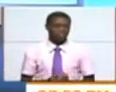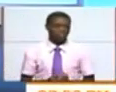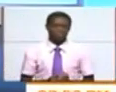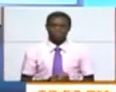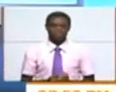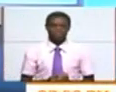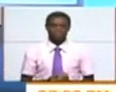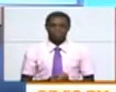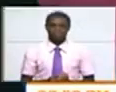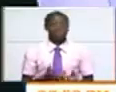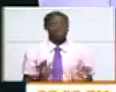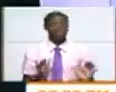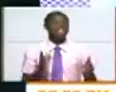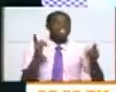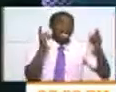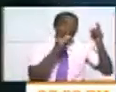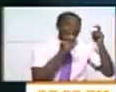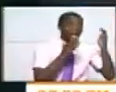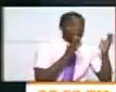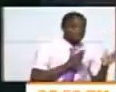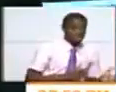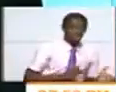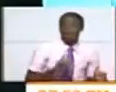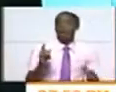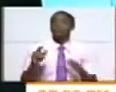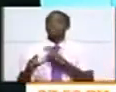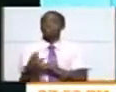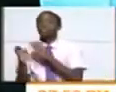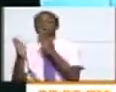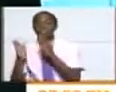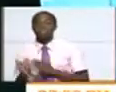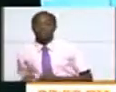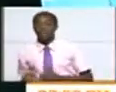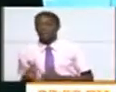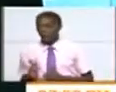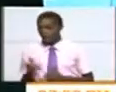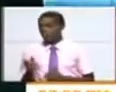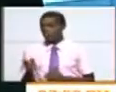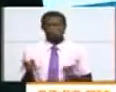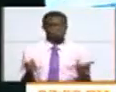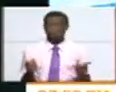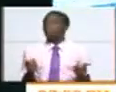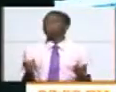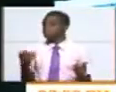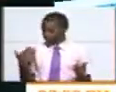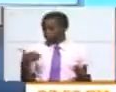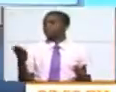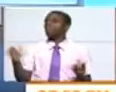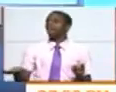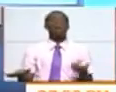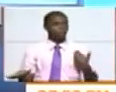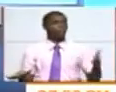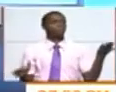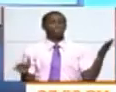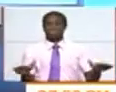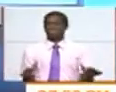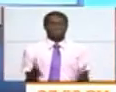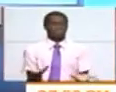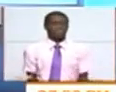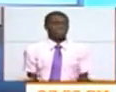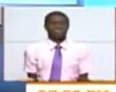Alguien por ser chavista o por ser opositor no merece la muerte. ¡Ey! Ni siquiera un